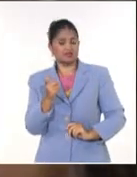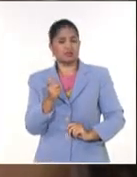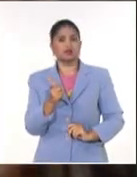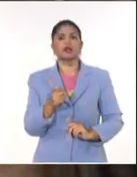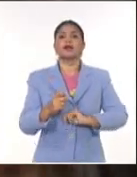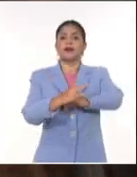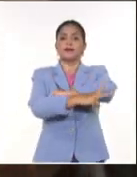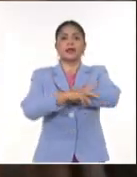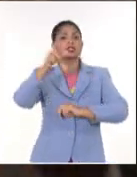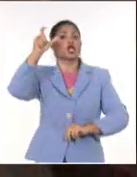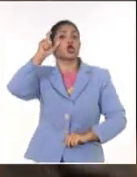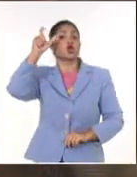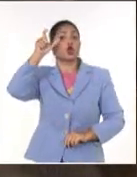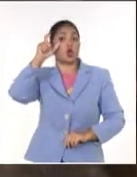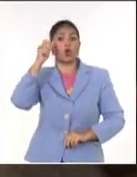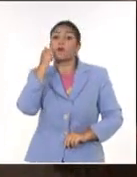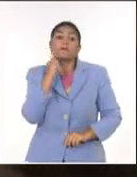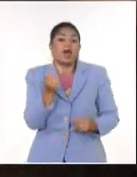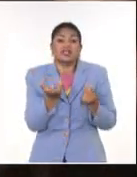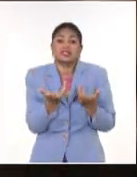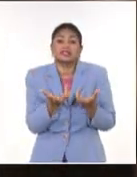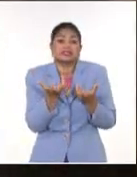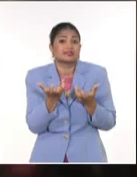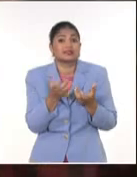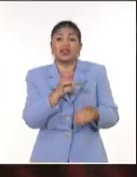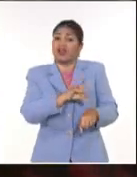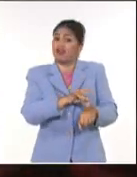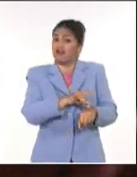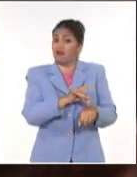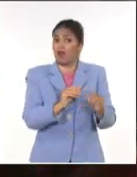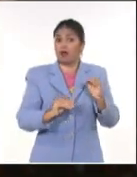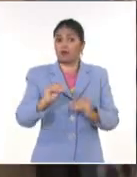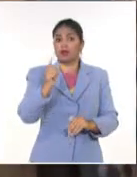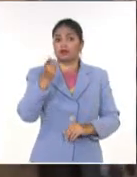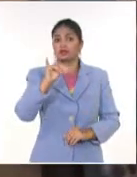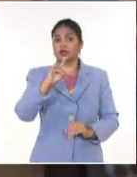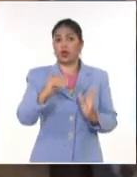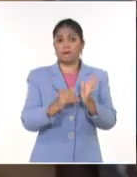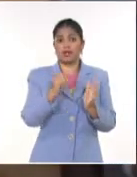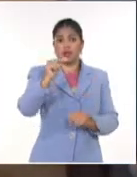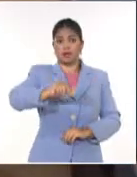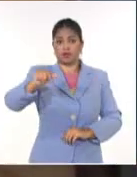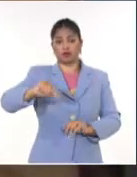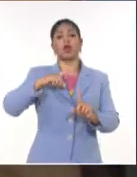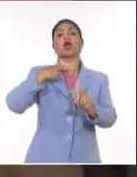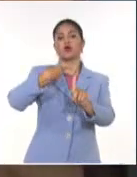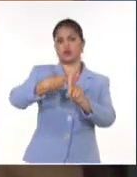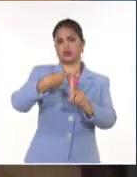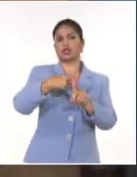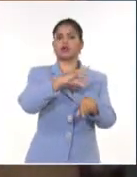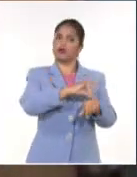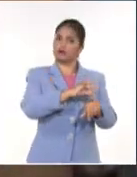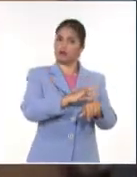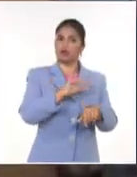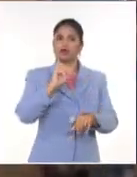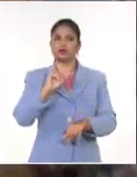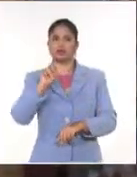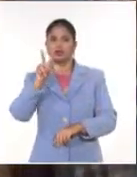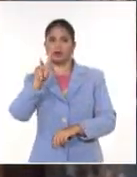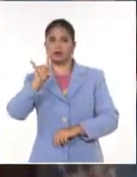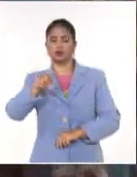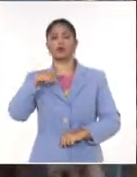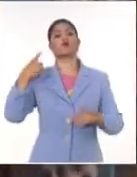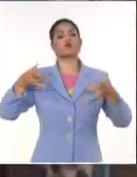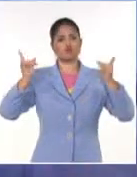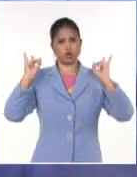más afectado hasta el momento por la epidemia, con más de 19.000 casos detectados y 629 fallecidos.